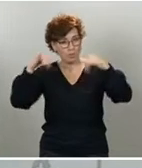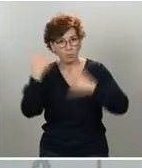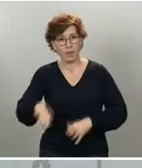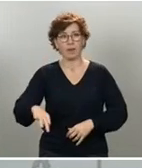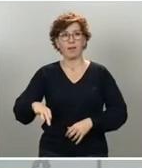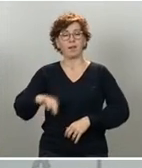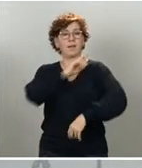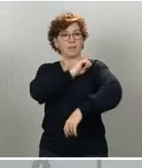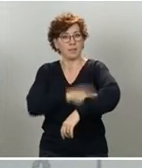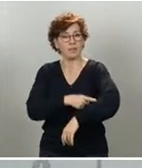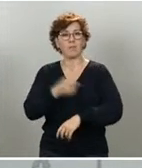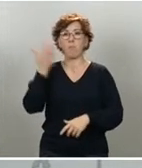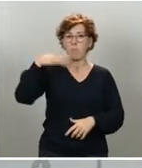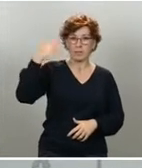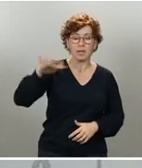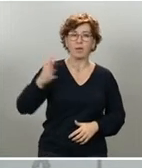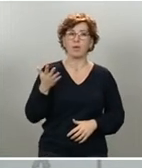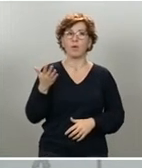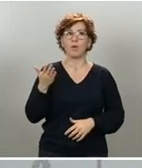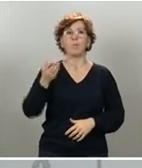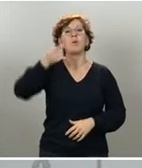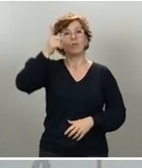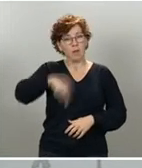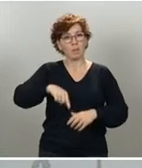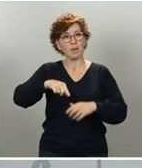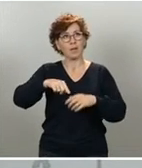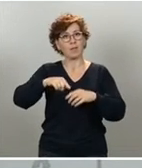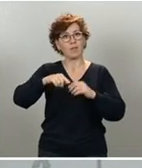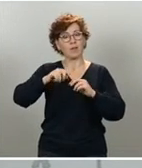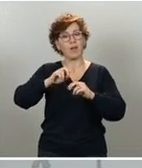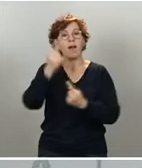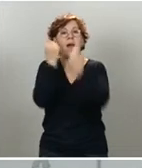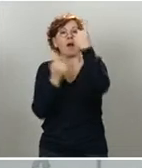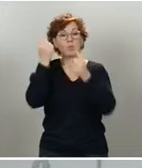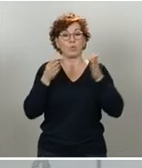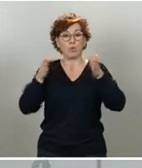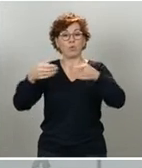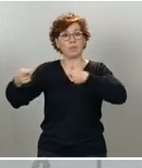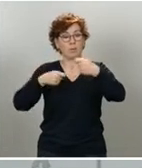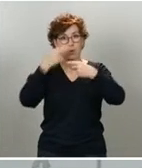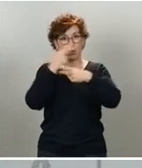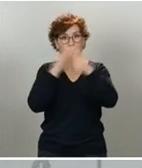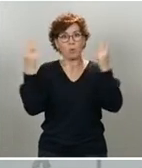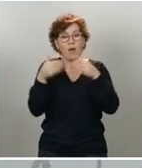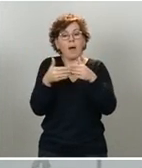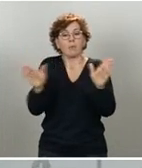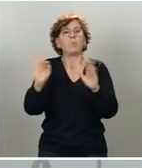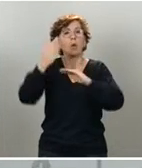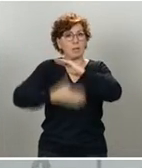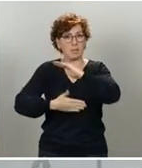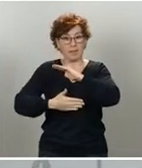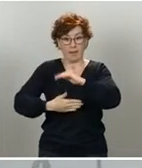en la calle, y también incluye otras medidas de apertura muy limitada de algunos establecimientos públicos que entrarán en vigor este mismo